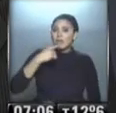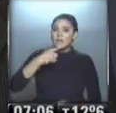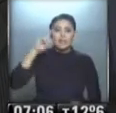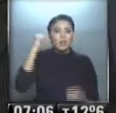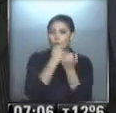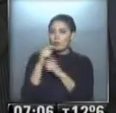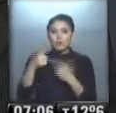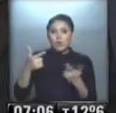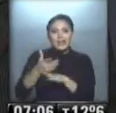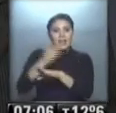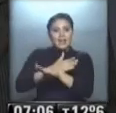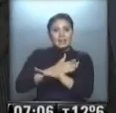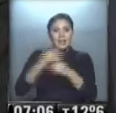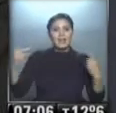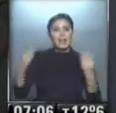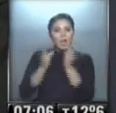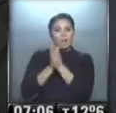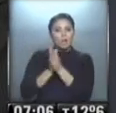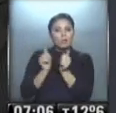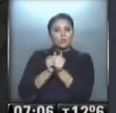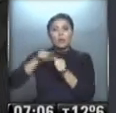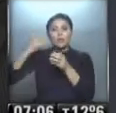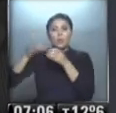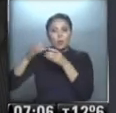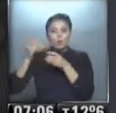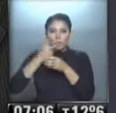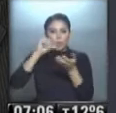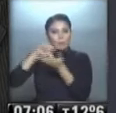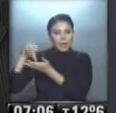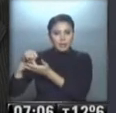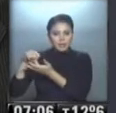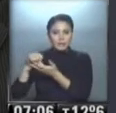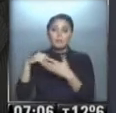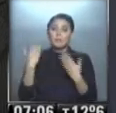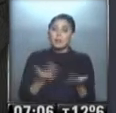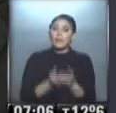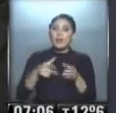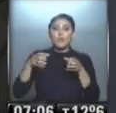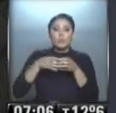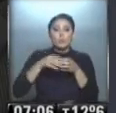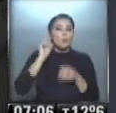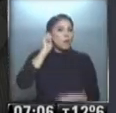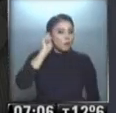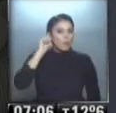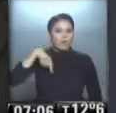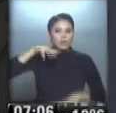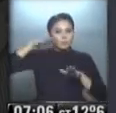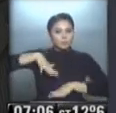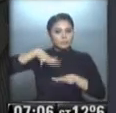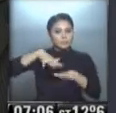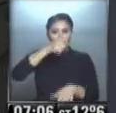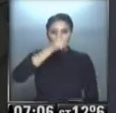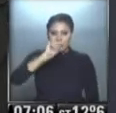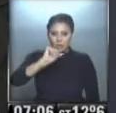acuerdo en el encuentro que mantuvo con su par y con los equipos técnicos de ambos países. Por su parte, los asambleístas de Gualeguaychú se van a movilizar el